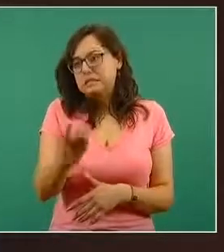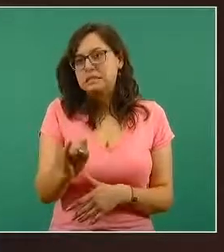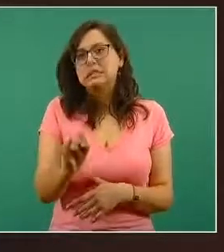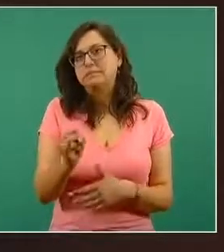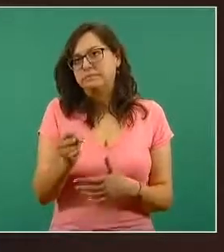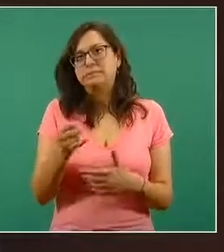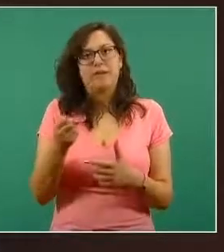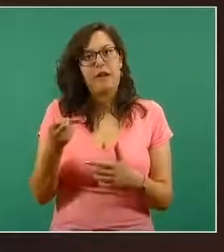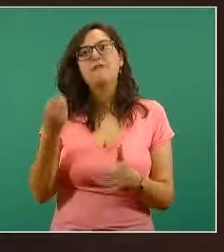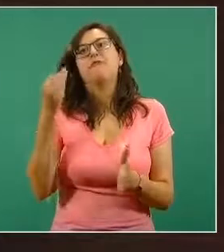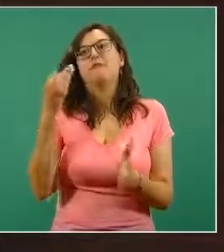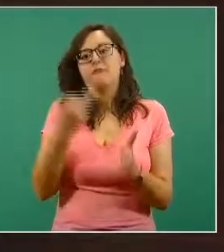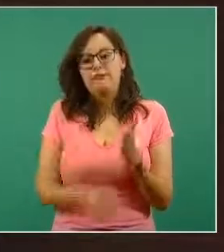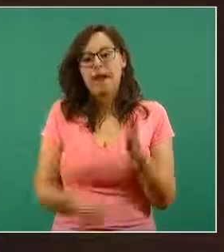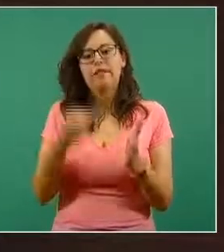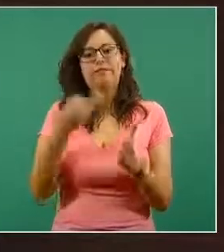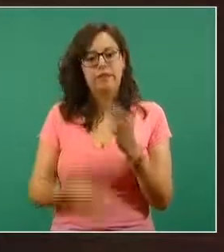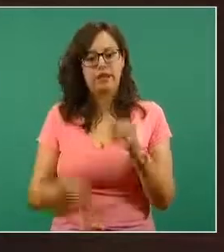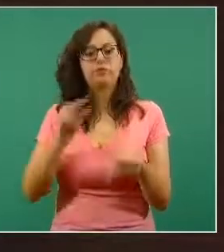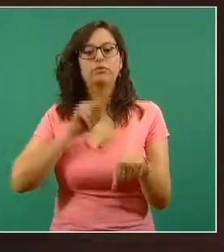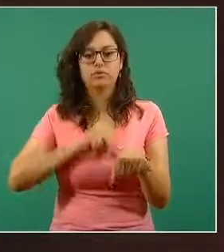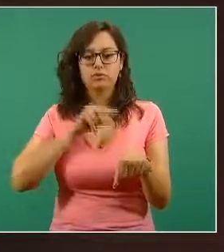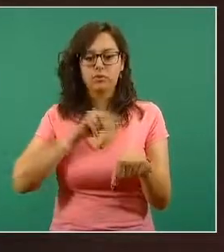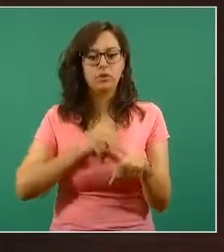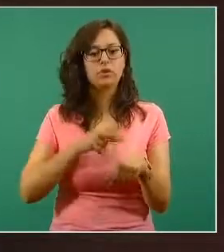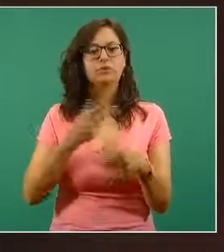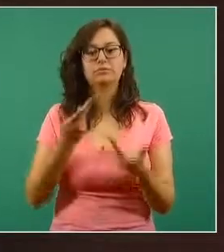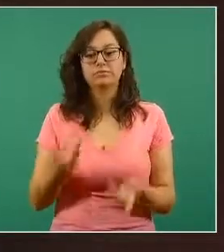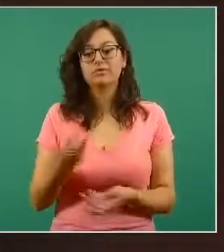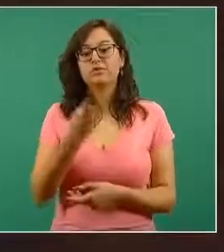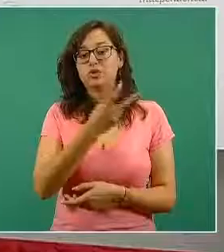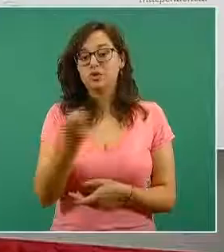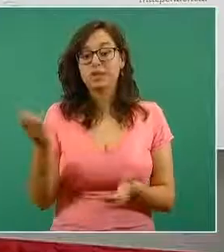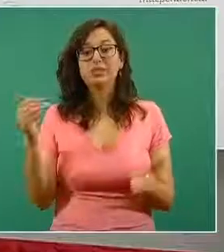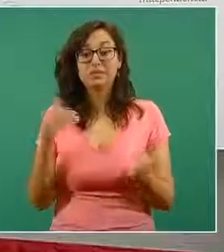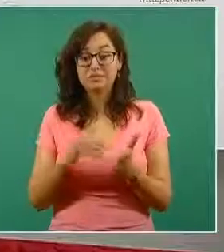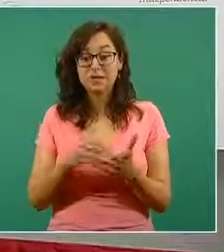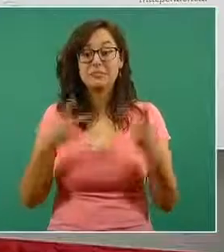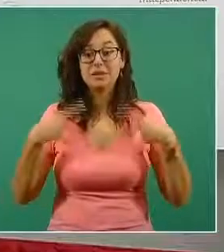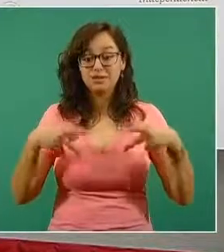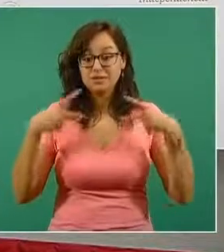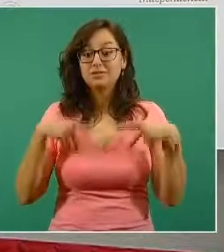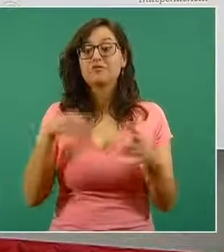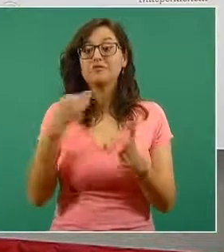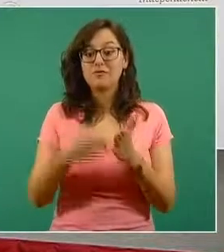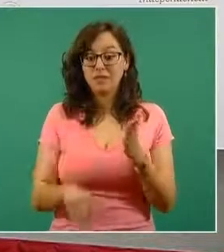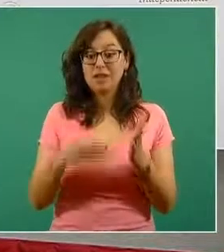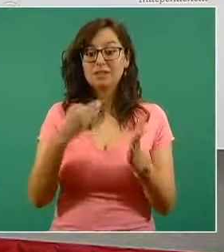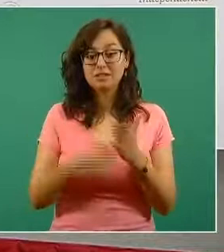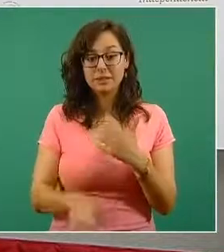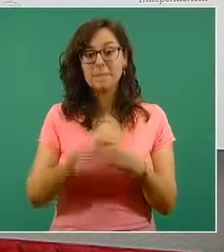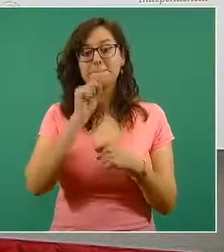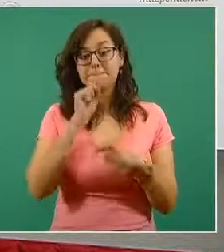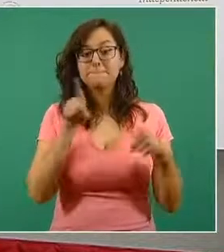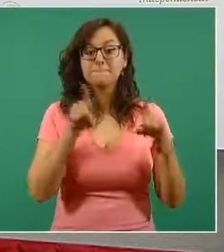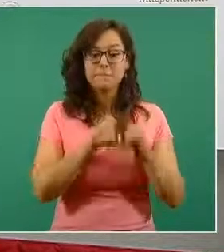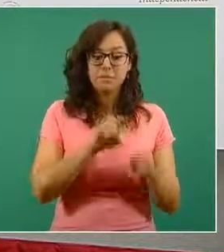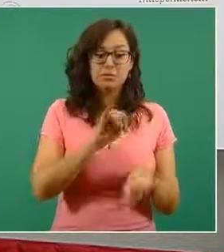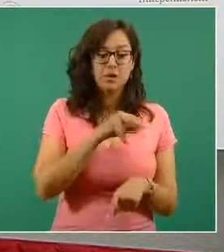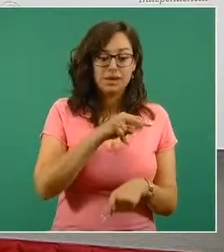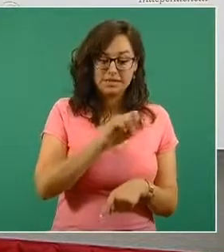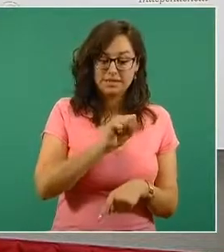brecha de personal de salud que tenemos de más de 200,000. Y tanto el INSABI está haciendo un esfuerzo